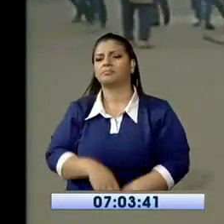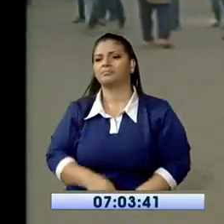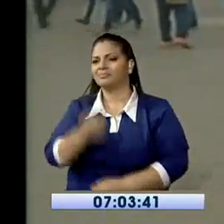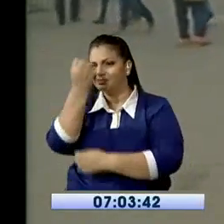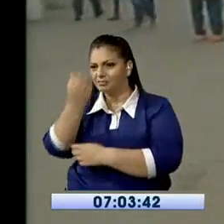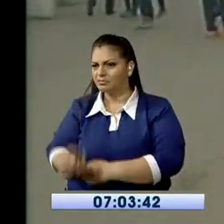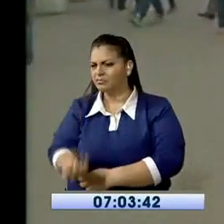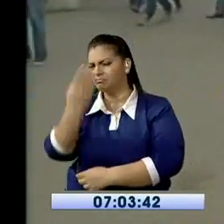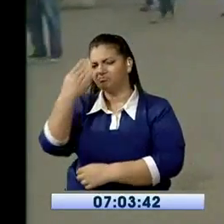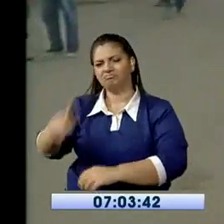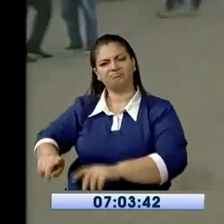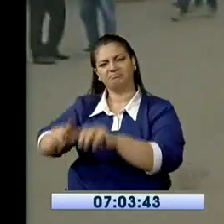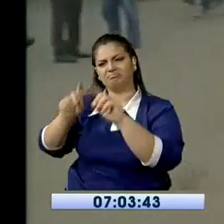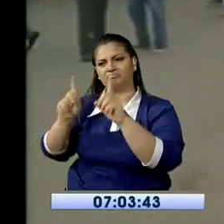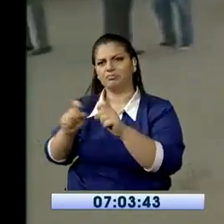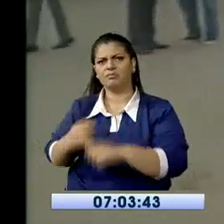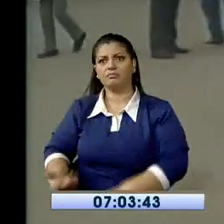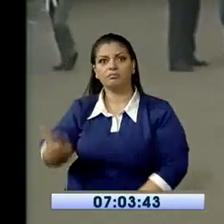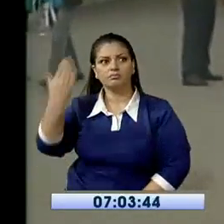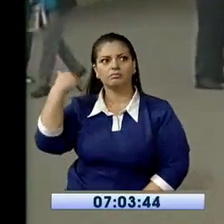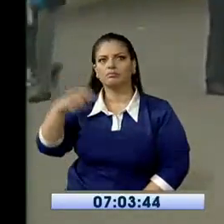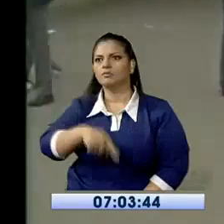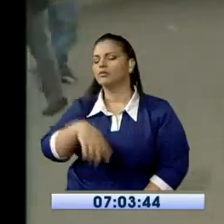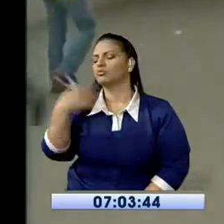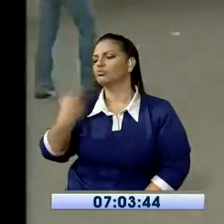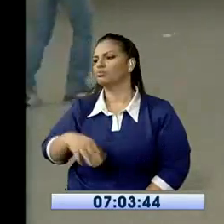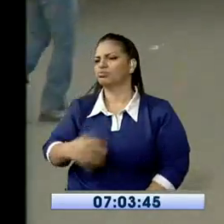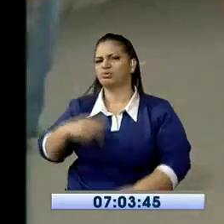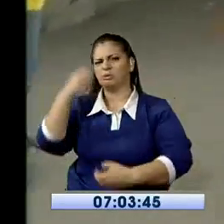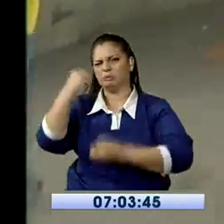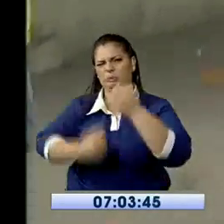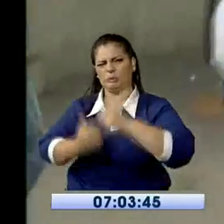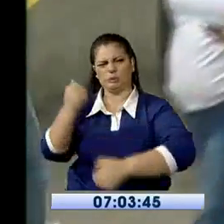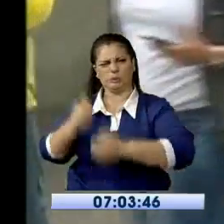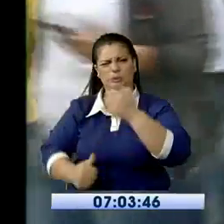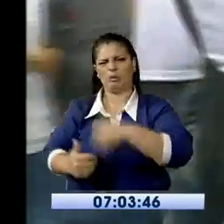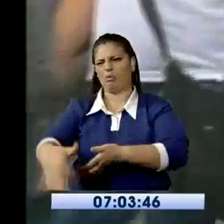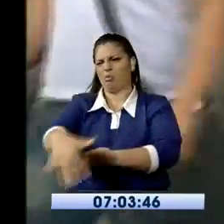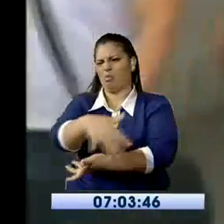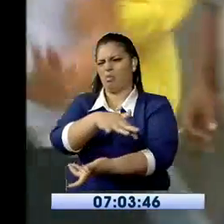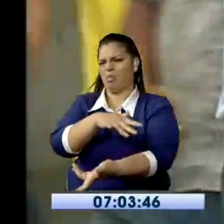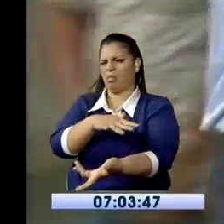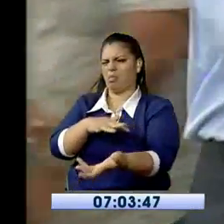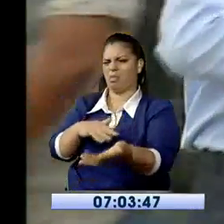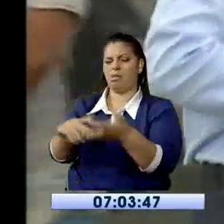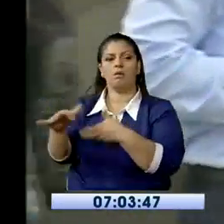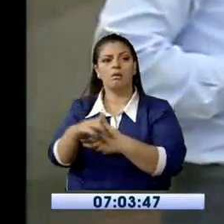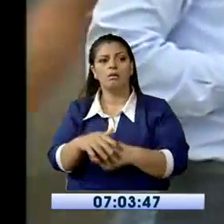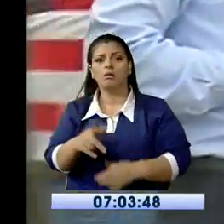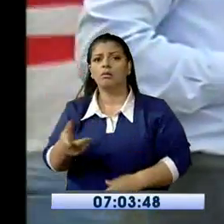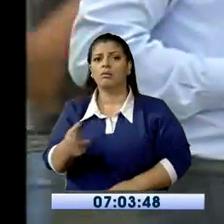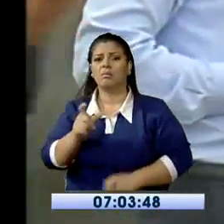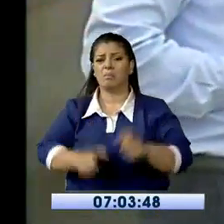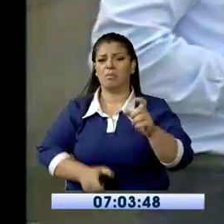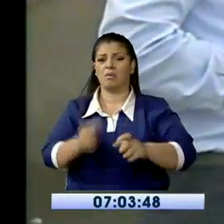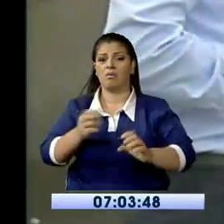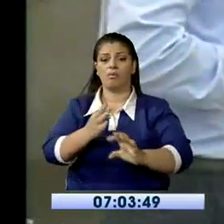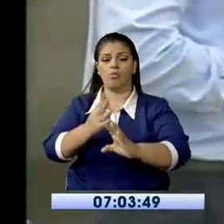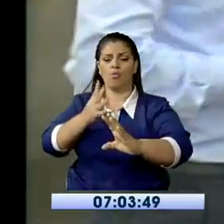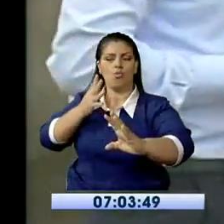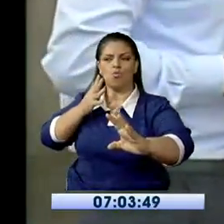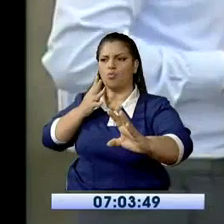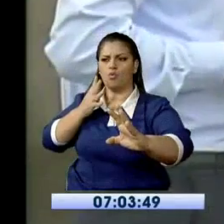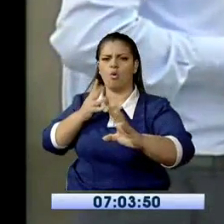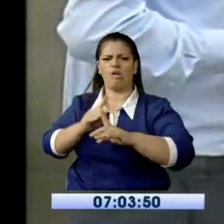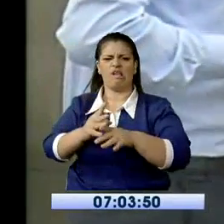Una consulta. Meses atrás acá era un verdadero desorden para en el momento en que los usuarios subían a las unidades, pero ahora